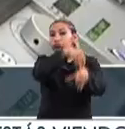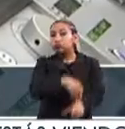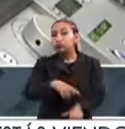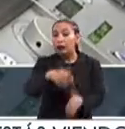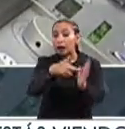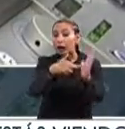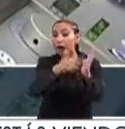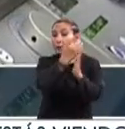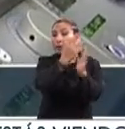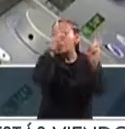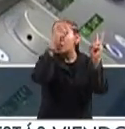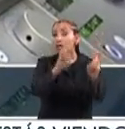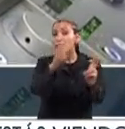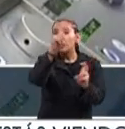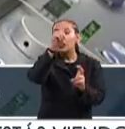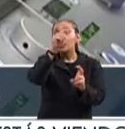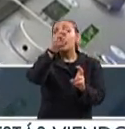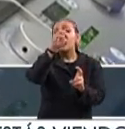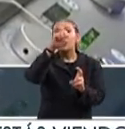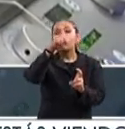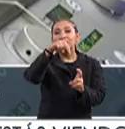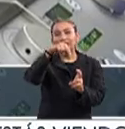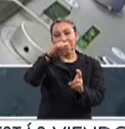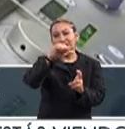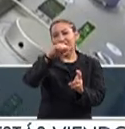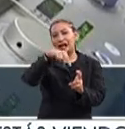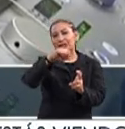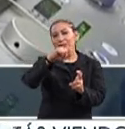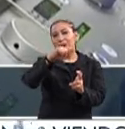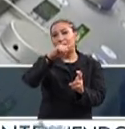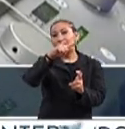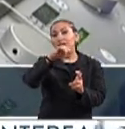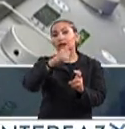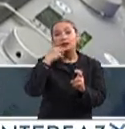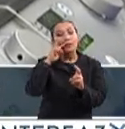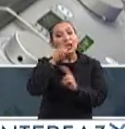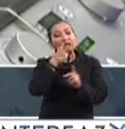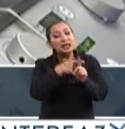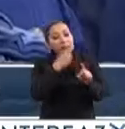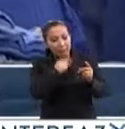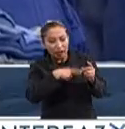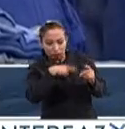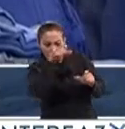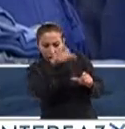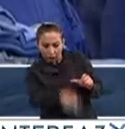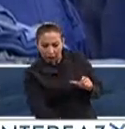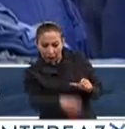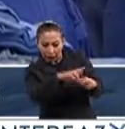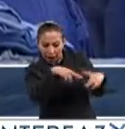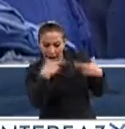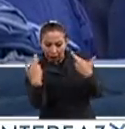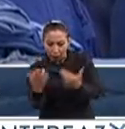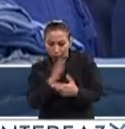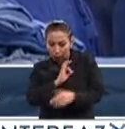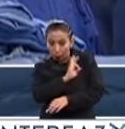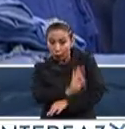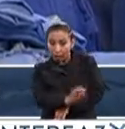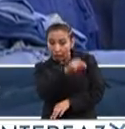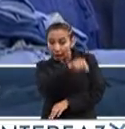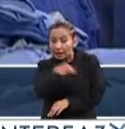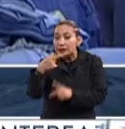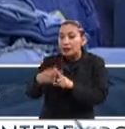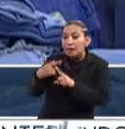un reglamento en materia de trasplantes. Esta se determina quién es un donador, quién va a ser un receptor, cuál es el